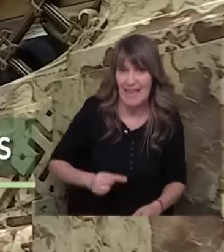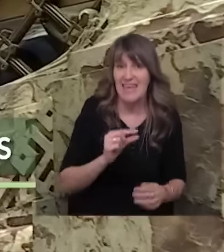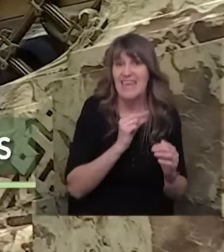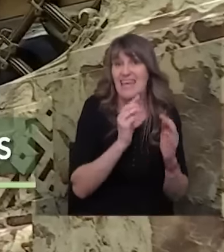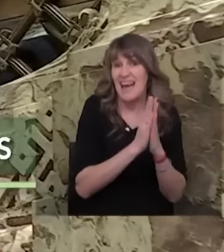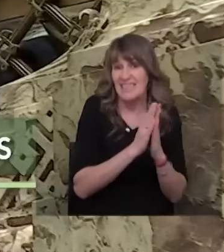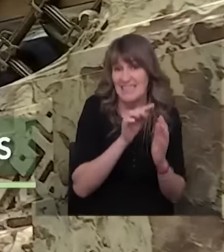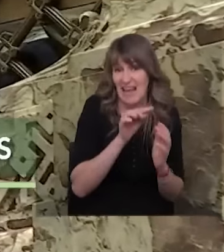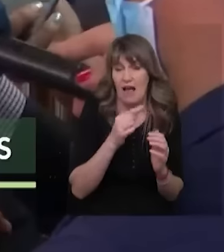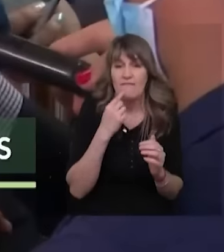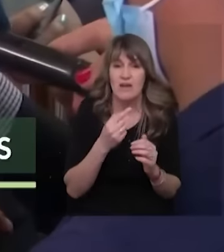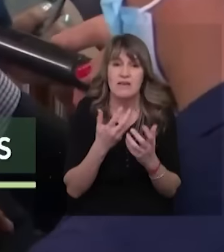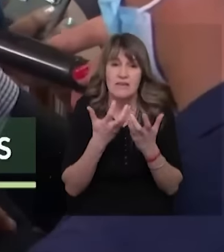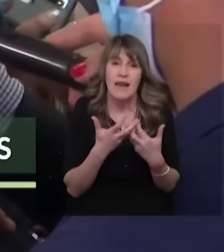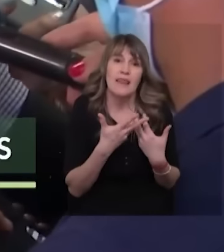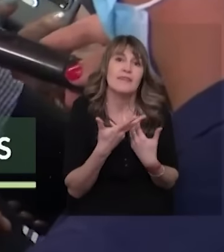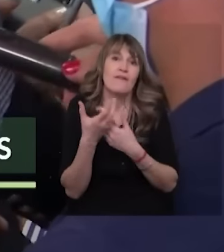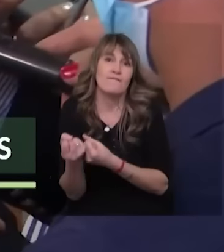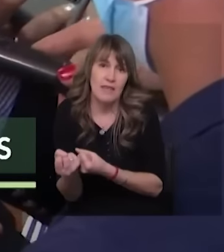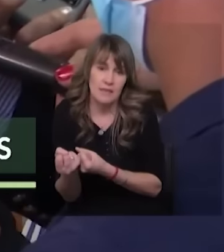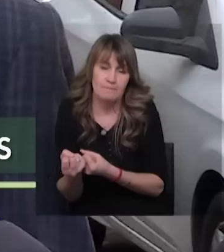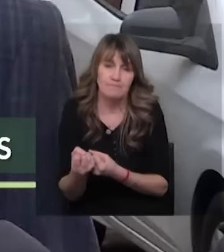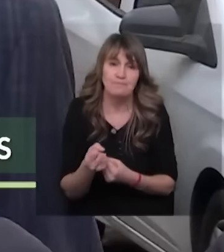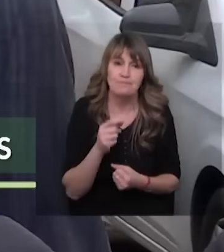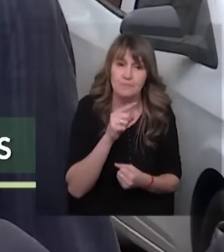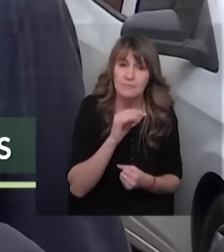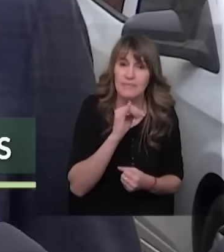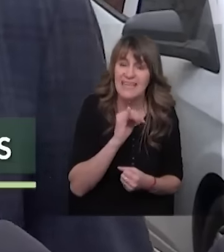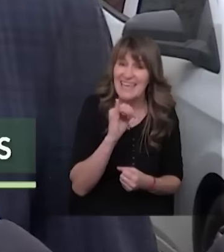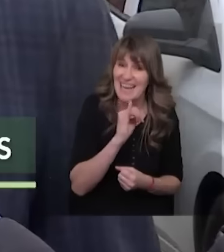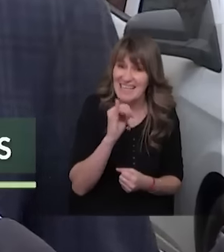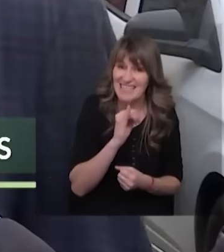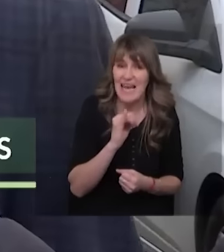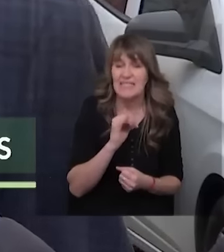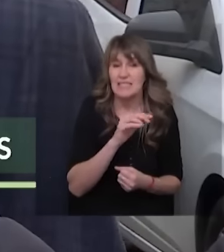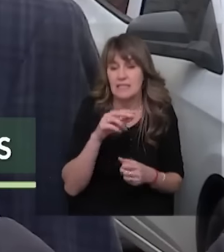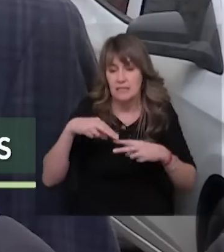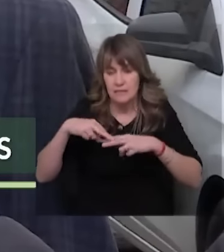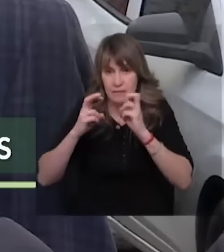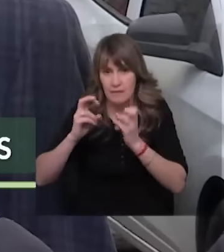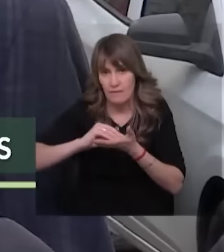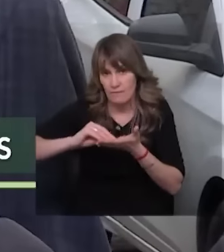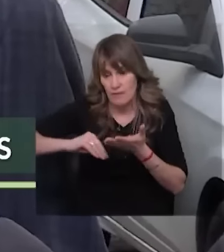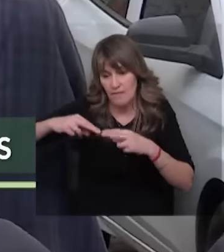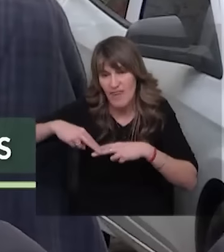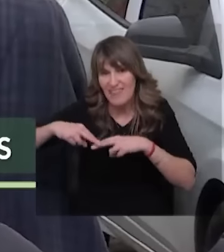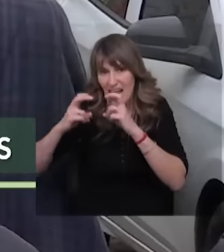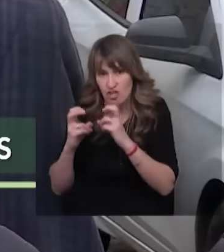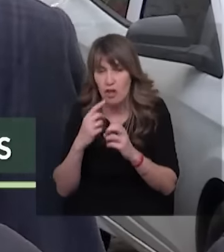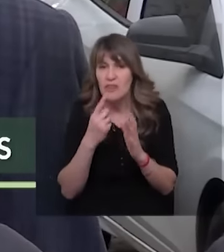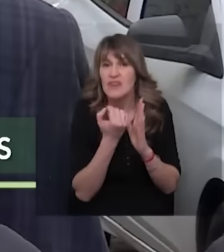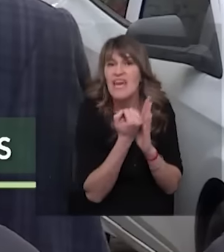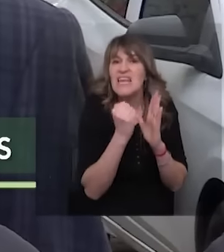intención de aportar a su línea de defensa Iglesias fue formalizado mejor dicho se formalizó una investigación sobre él por un delito de